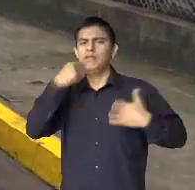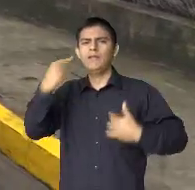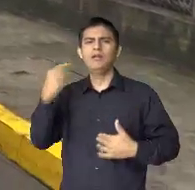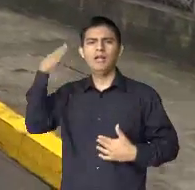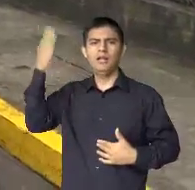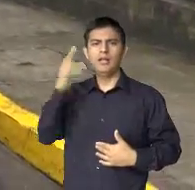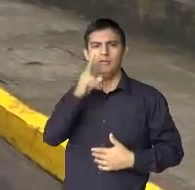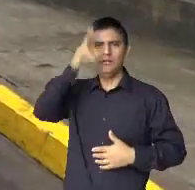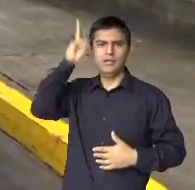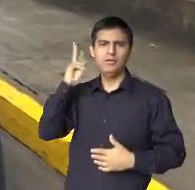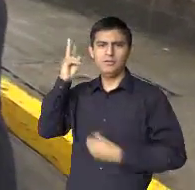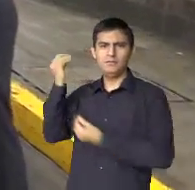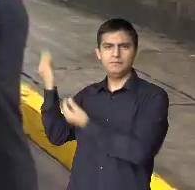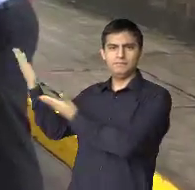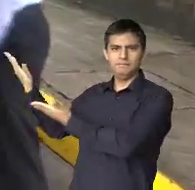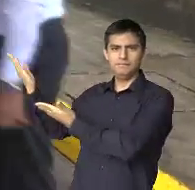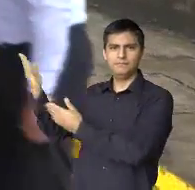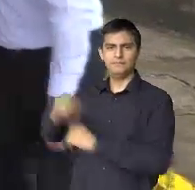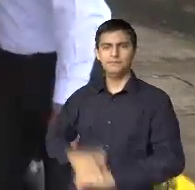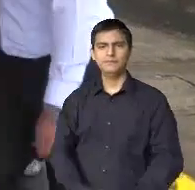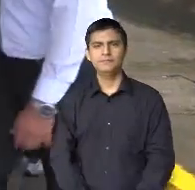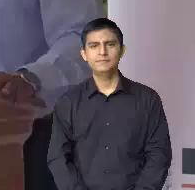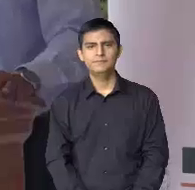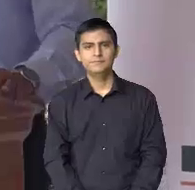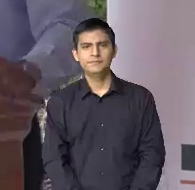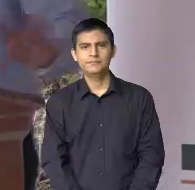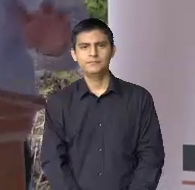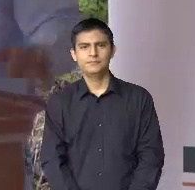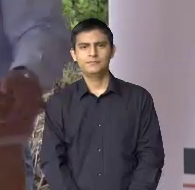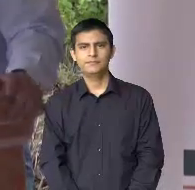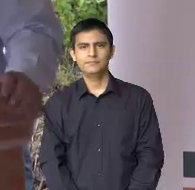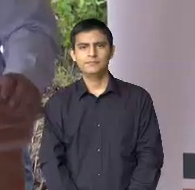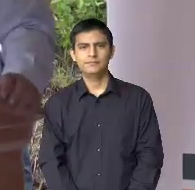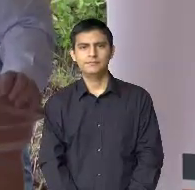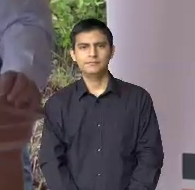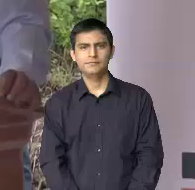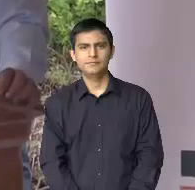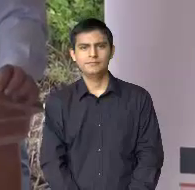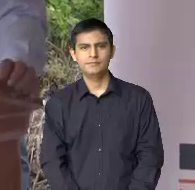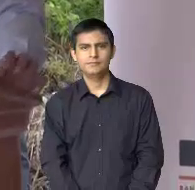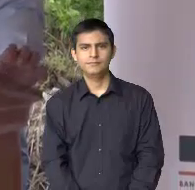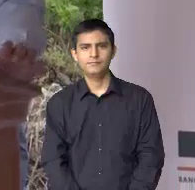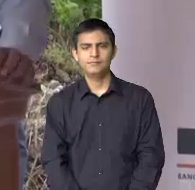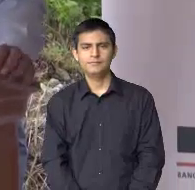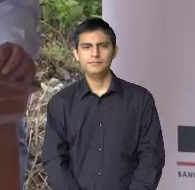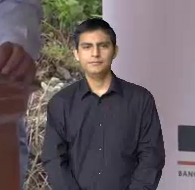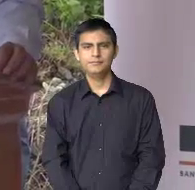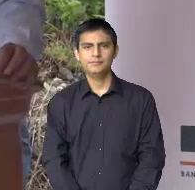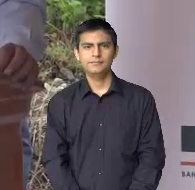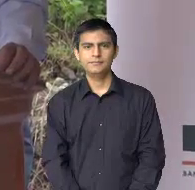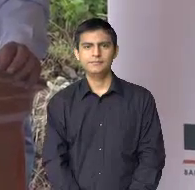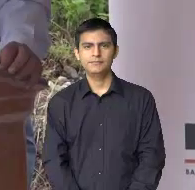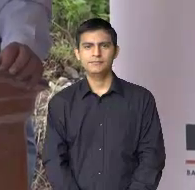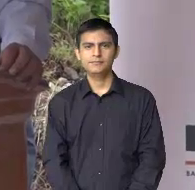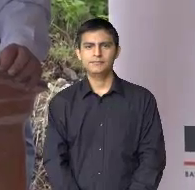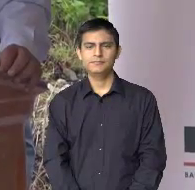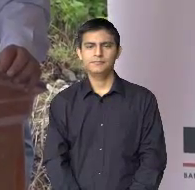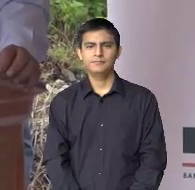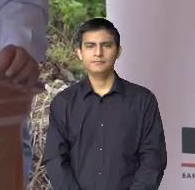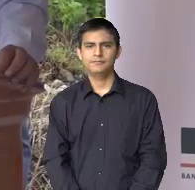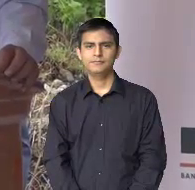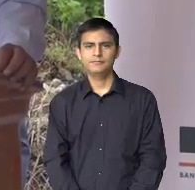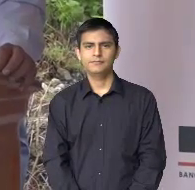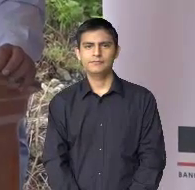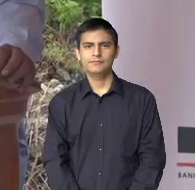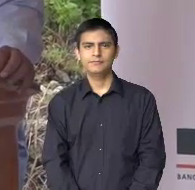contentos, recalcó el alcalde Vinicio Vega durante su intervención. Estamos contentos. Están contentos los moradores del barrio